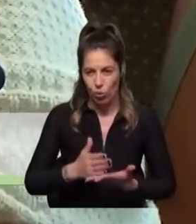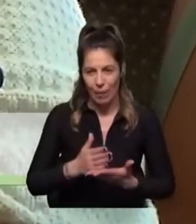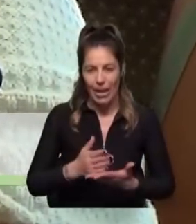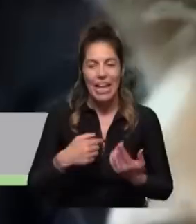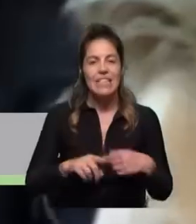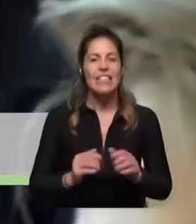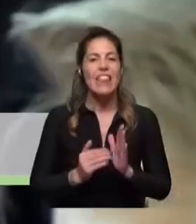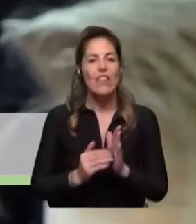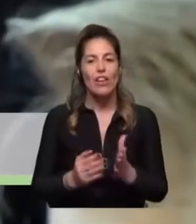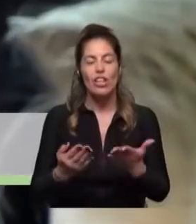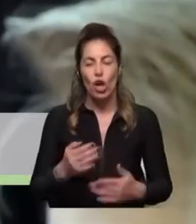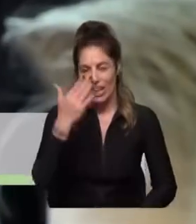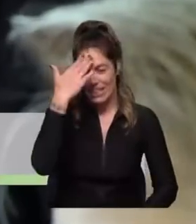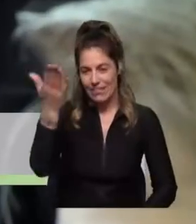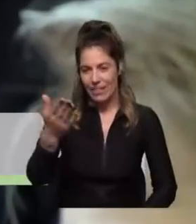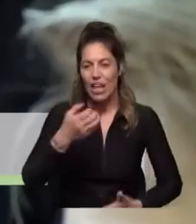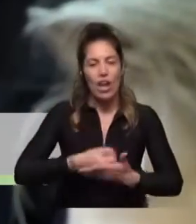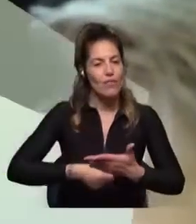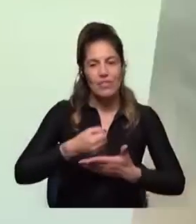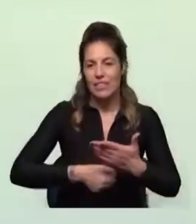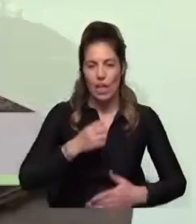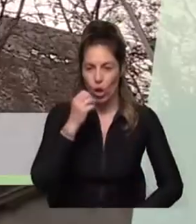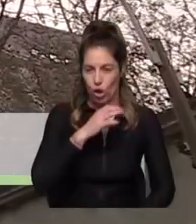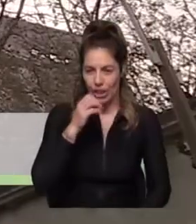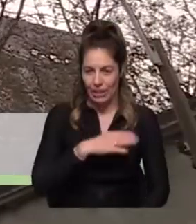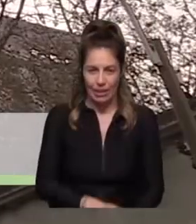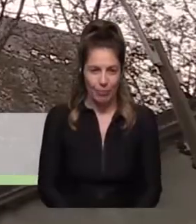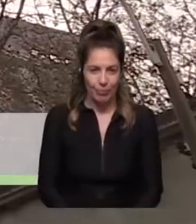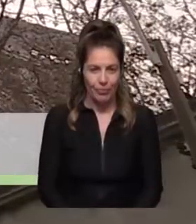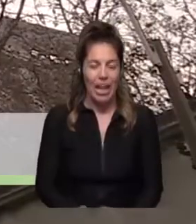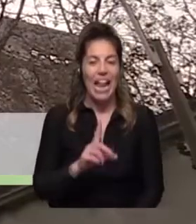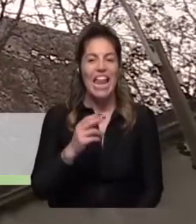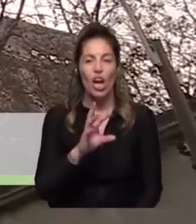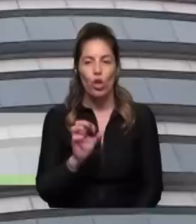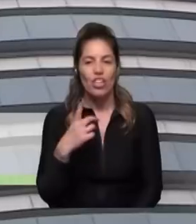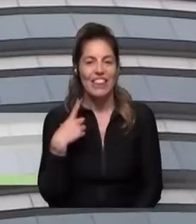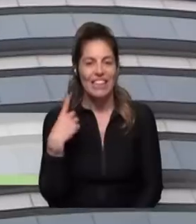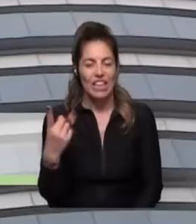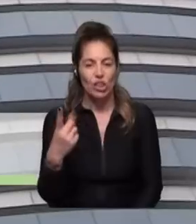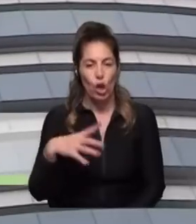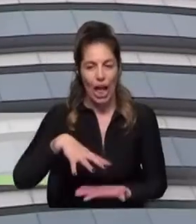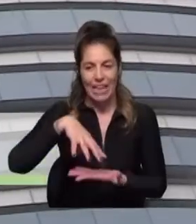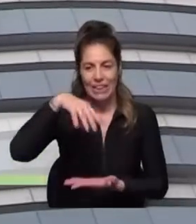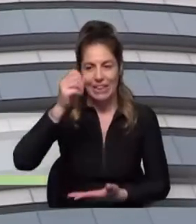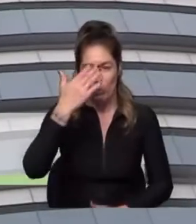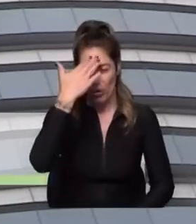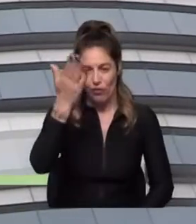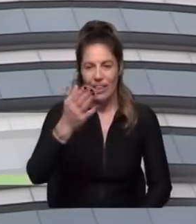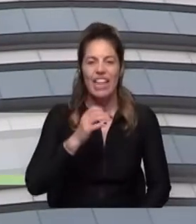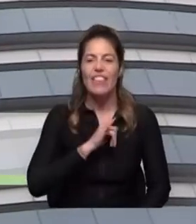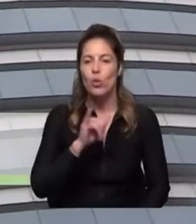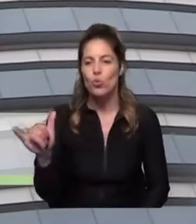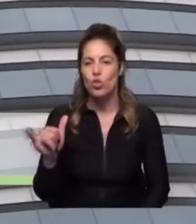la iniciativa y el frente amplio insiste con críticas Daniela Rosa director de antel por el frente amplio denunció que el presidente